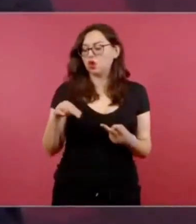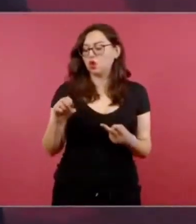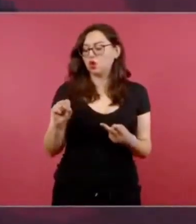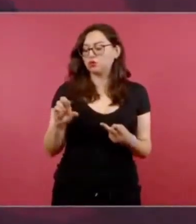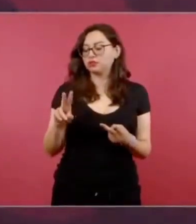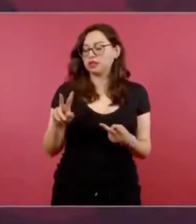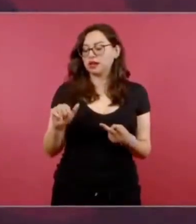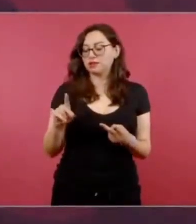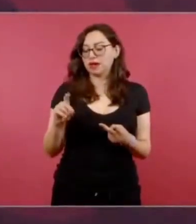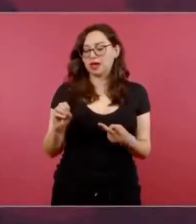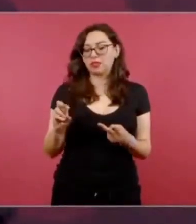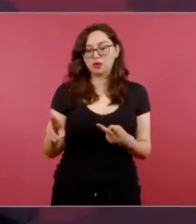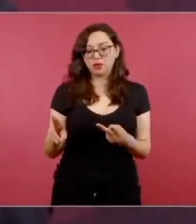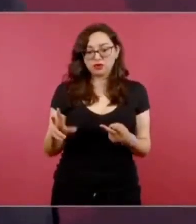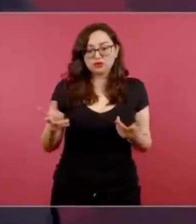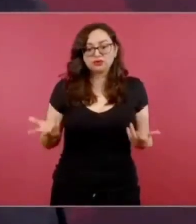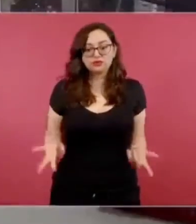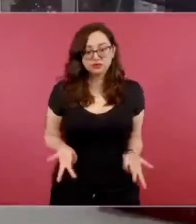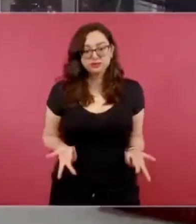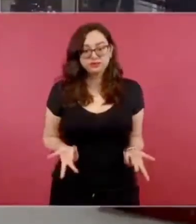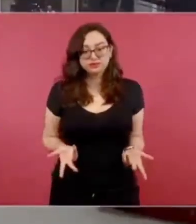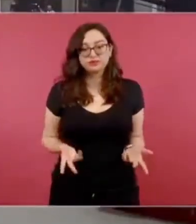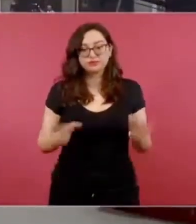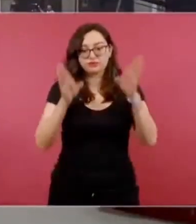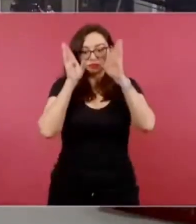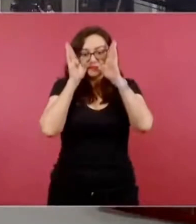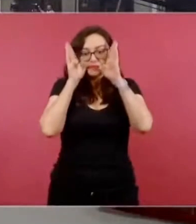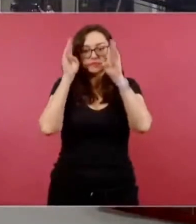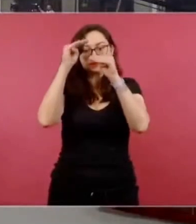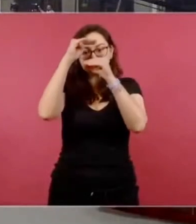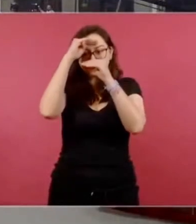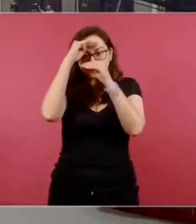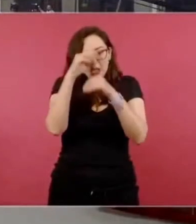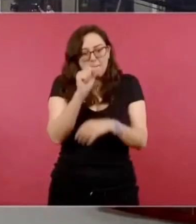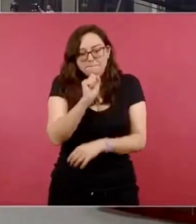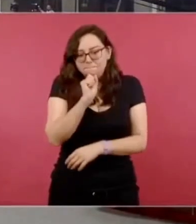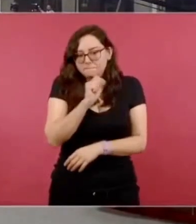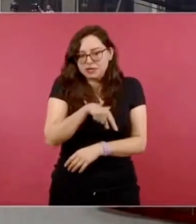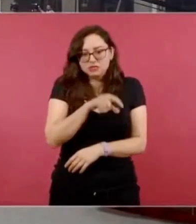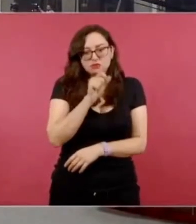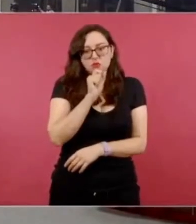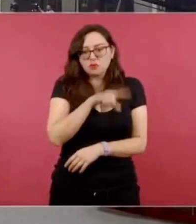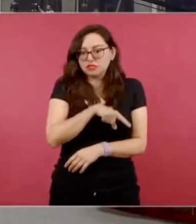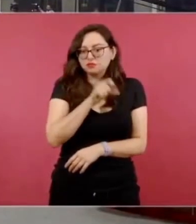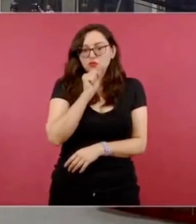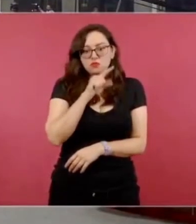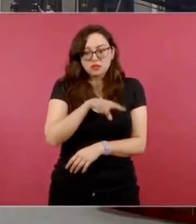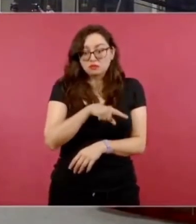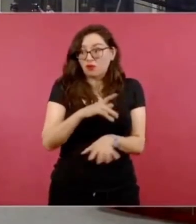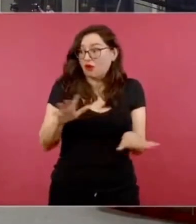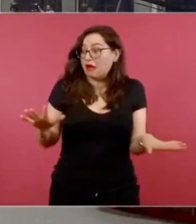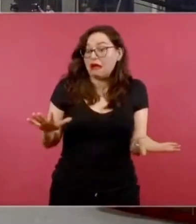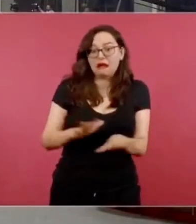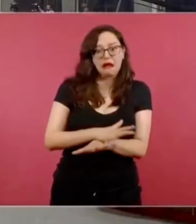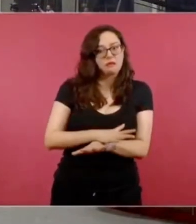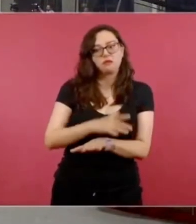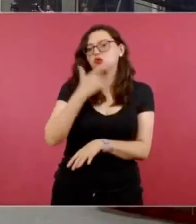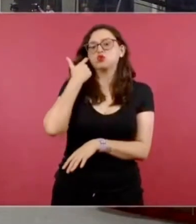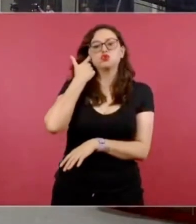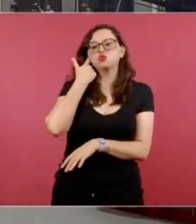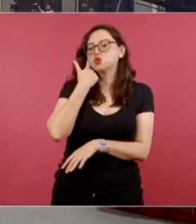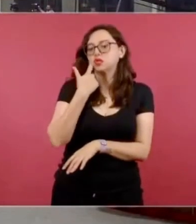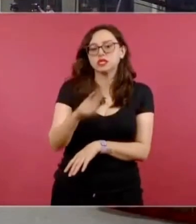Empezando por esto último, conservar es el que no quiere que haya cambios,